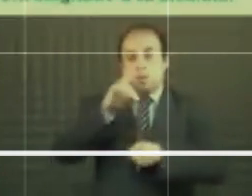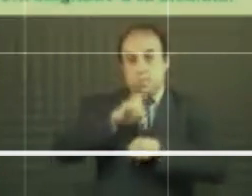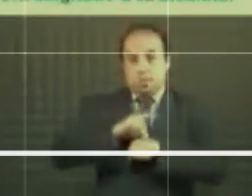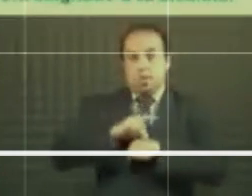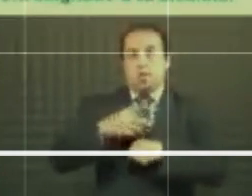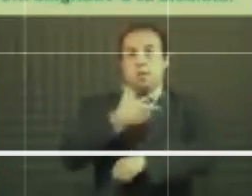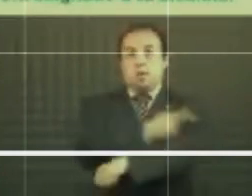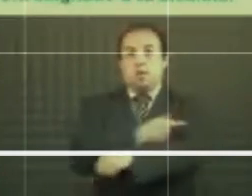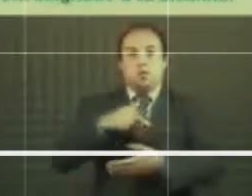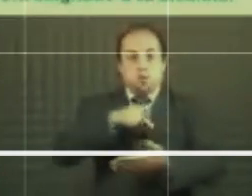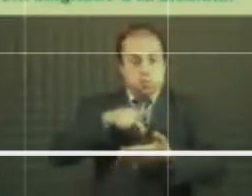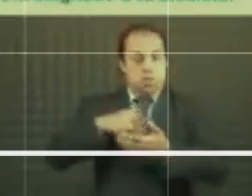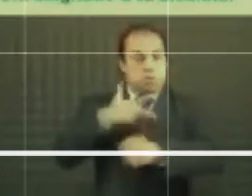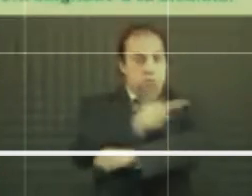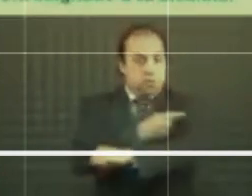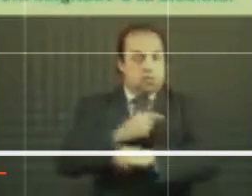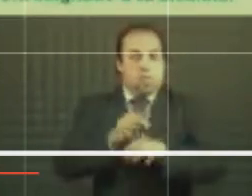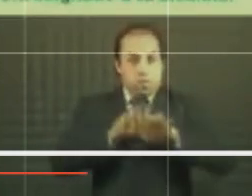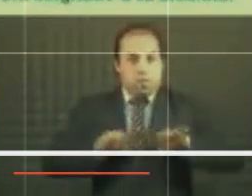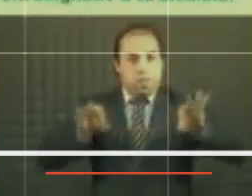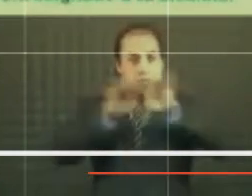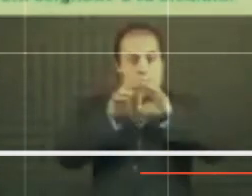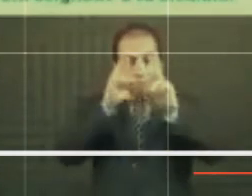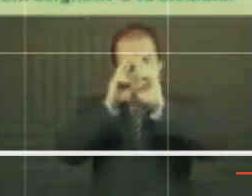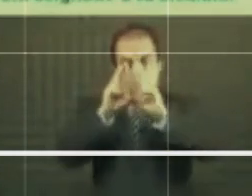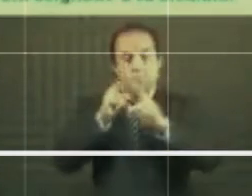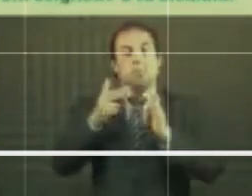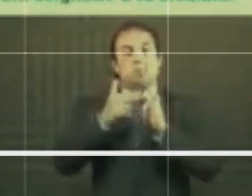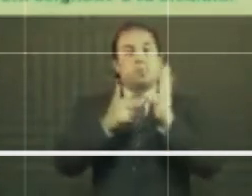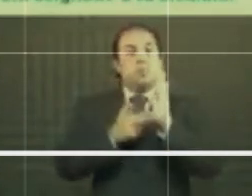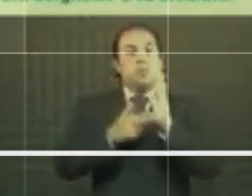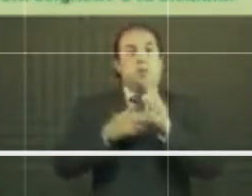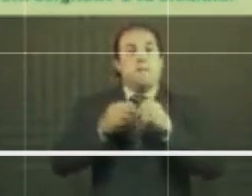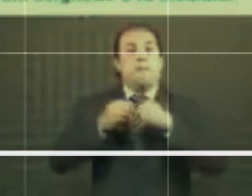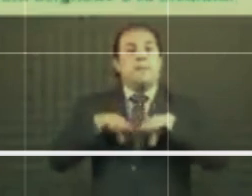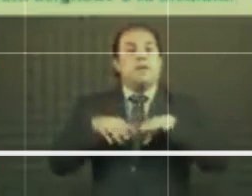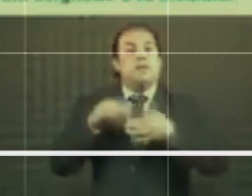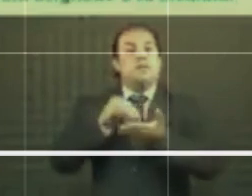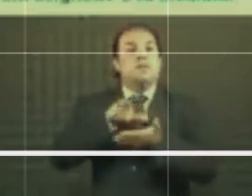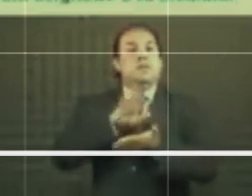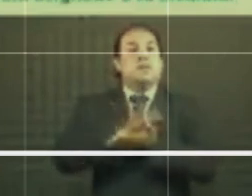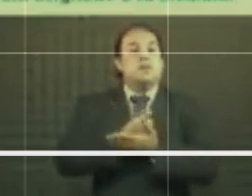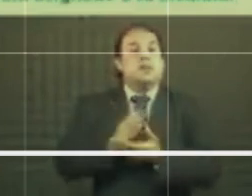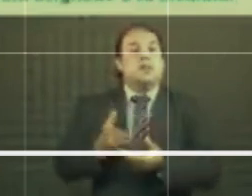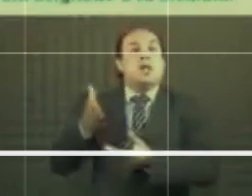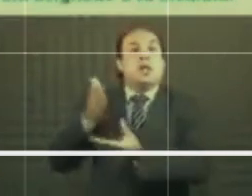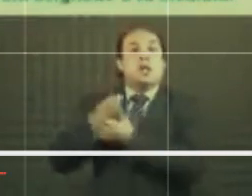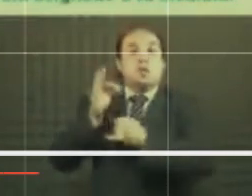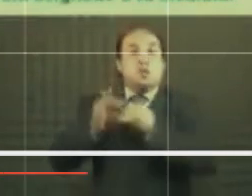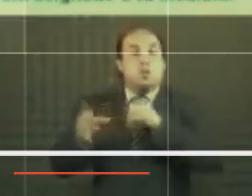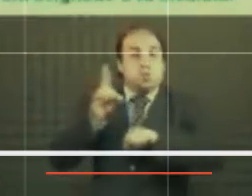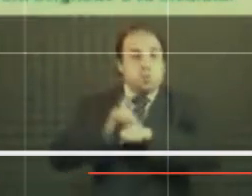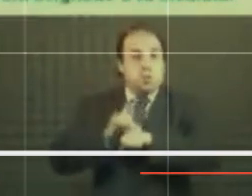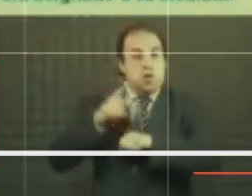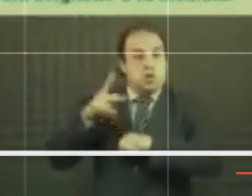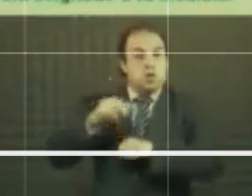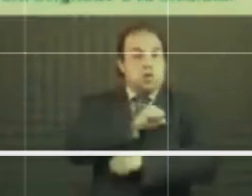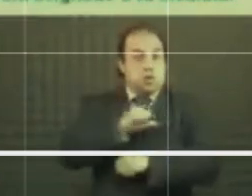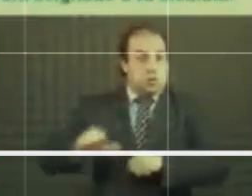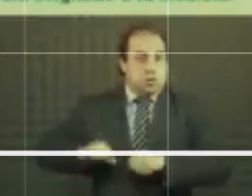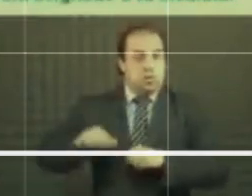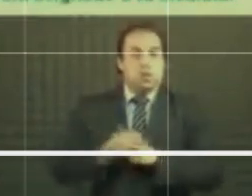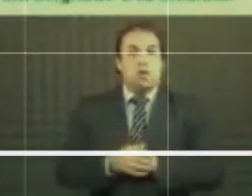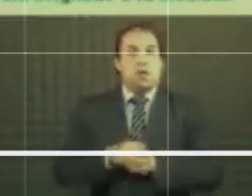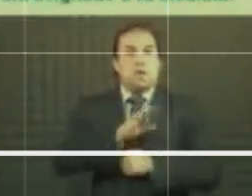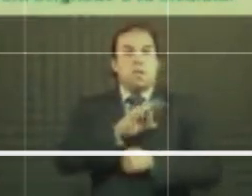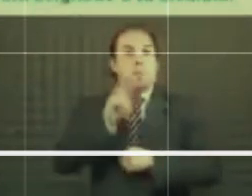horario de vacunación. Es muy importante respetar el horario y si pierden su cita, acudir el último día de asignado a la alcaldía. También pueden encontrar su